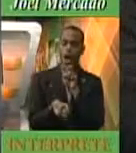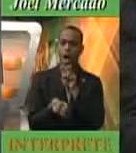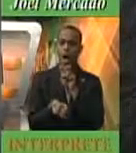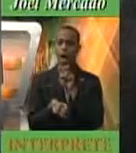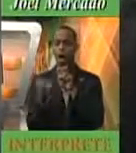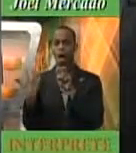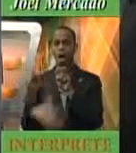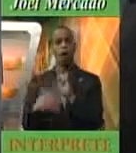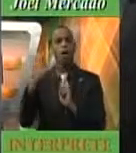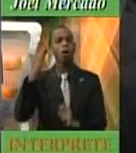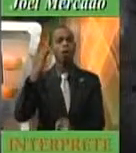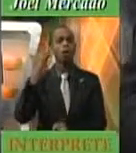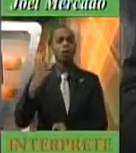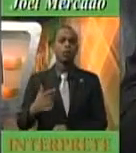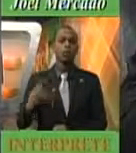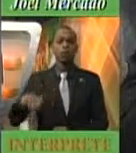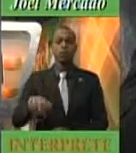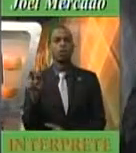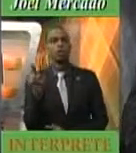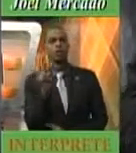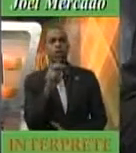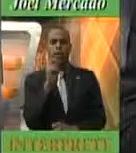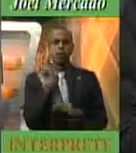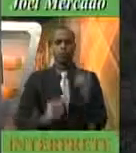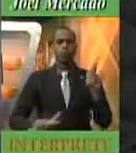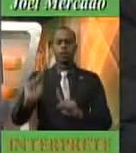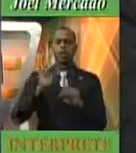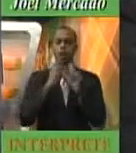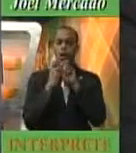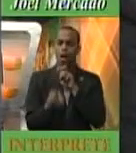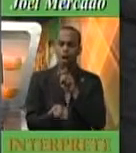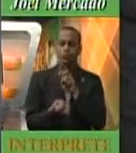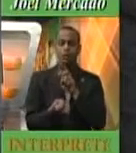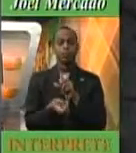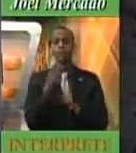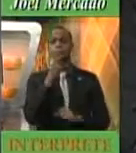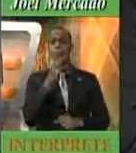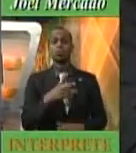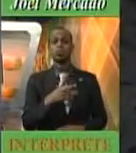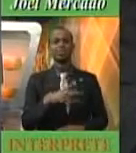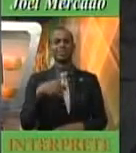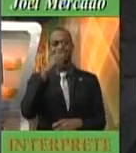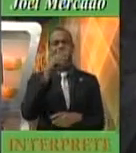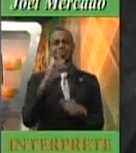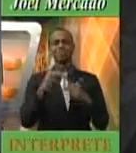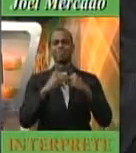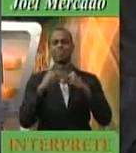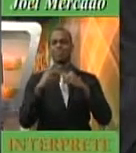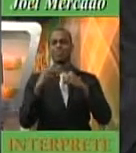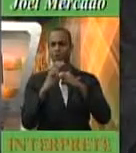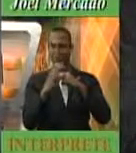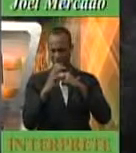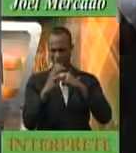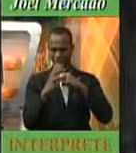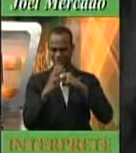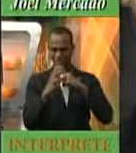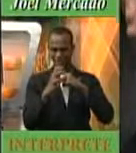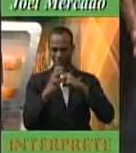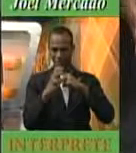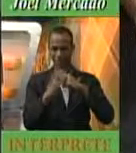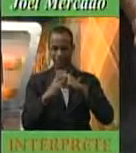tiene. Porque a nosotros los asombros nos dicen muchas cosas. Desde una señora en Montecristi, que cuando